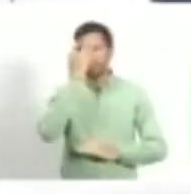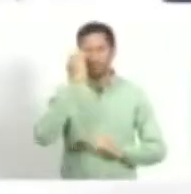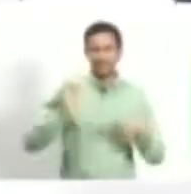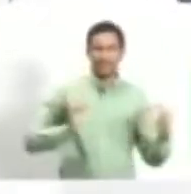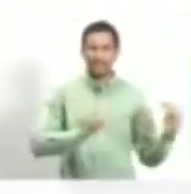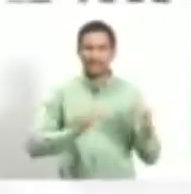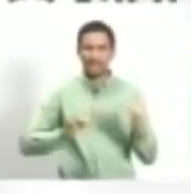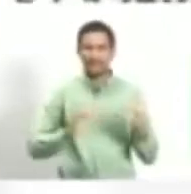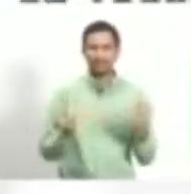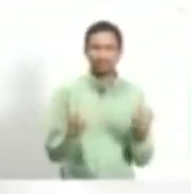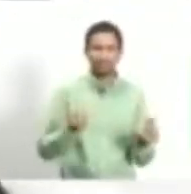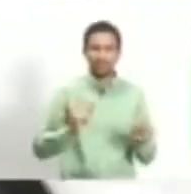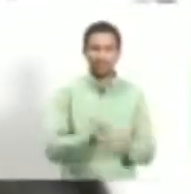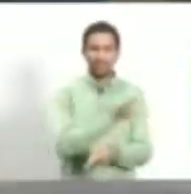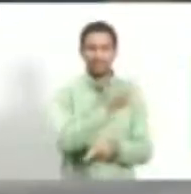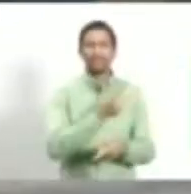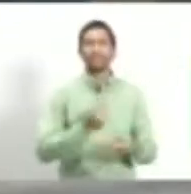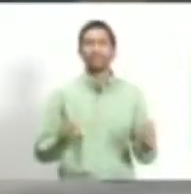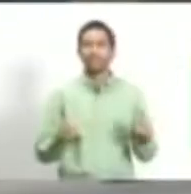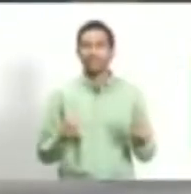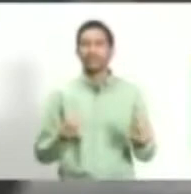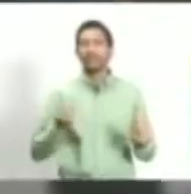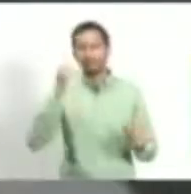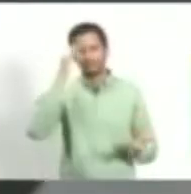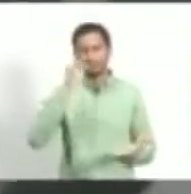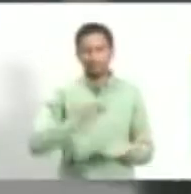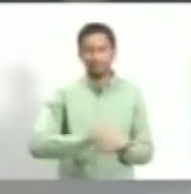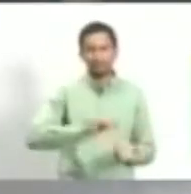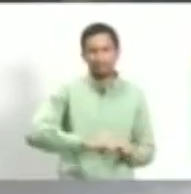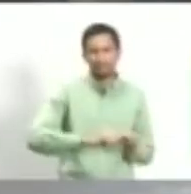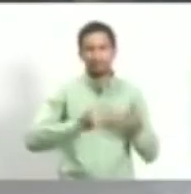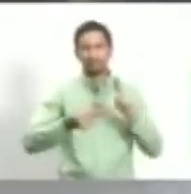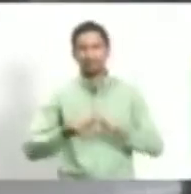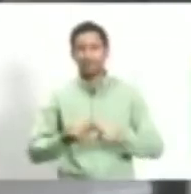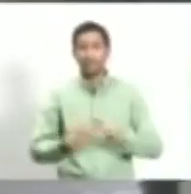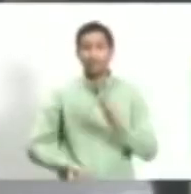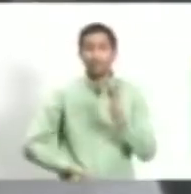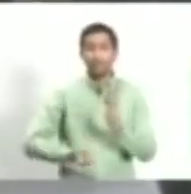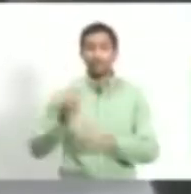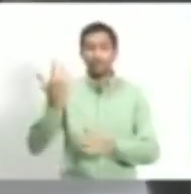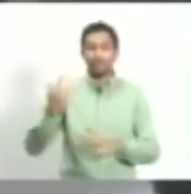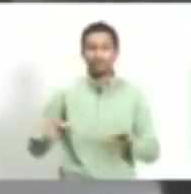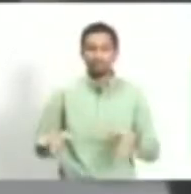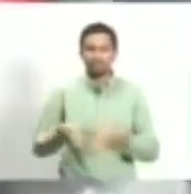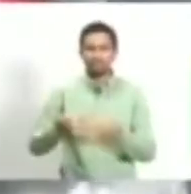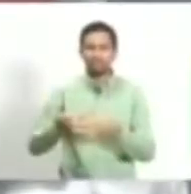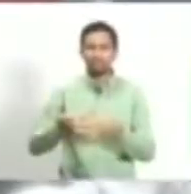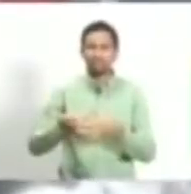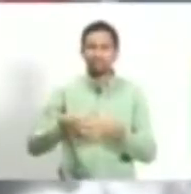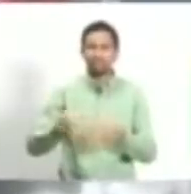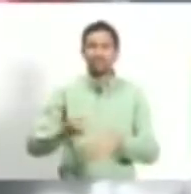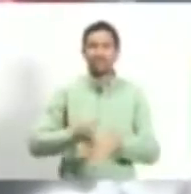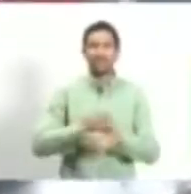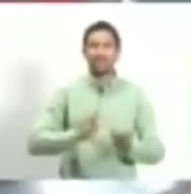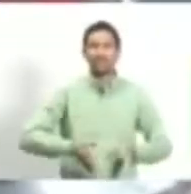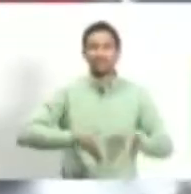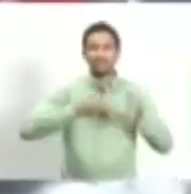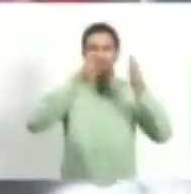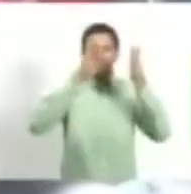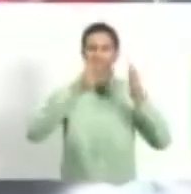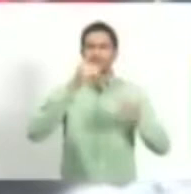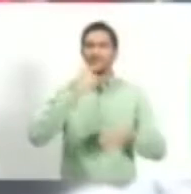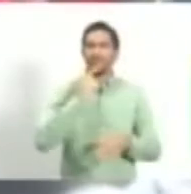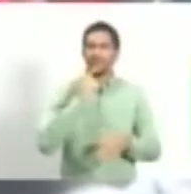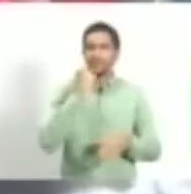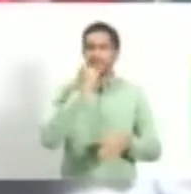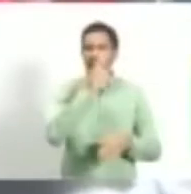estas bandas criminales y confirmó su relación con la incursión de un comando de asalto el año pasado en un edificio del sector de Boca Grande en